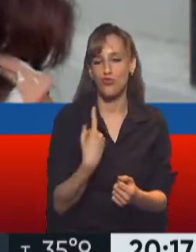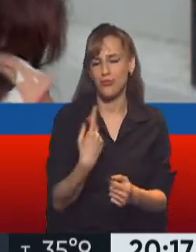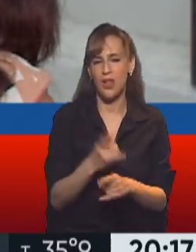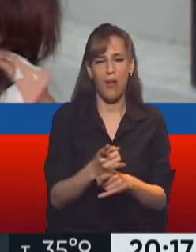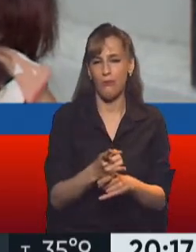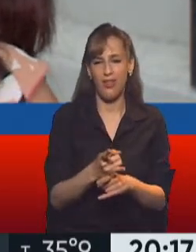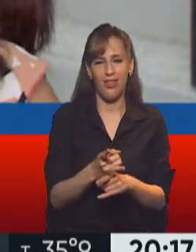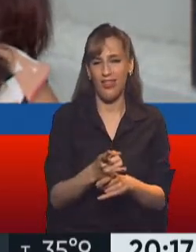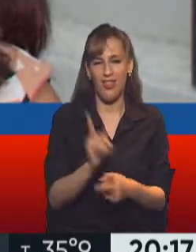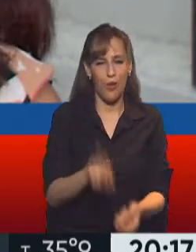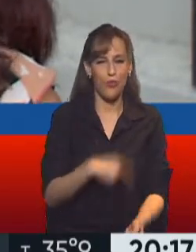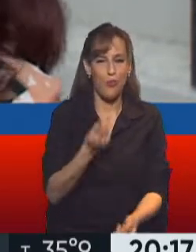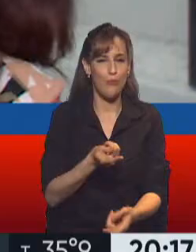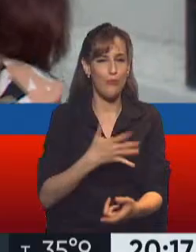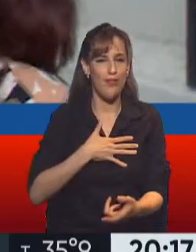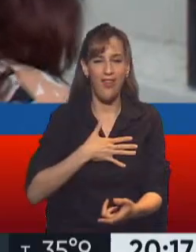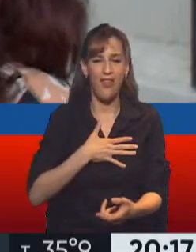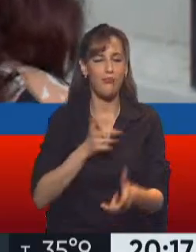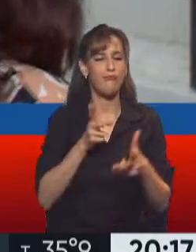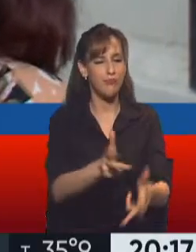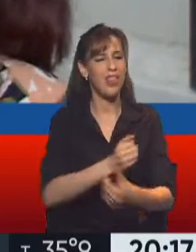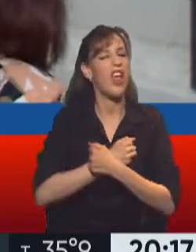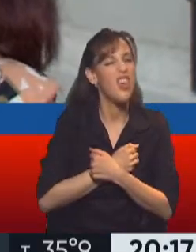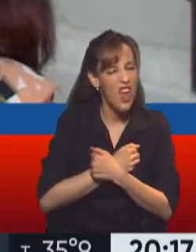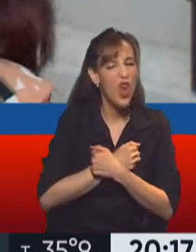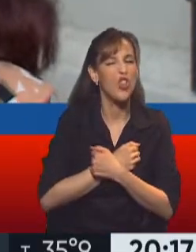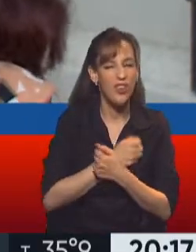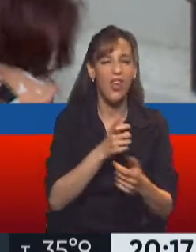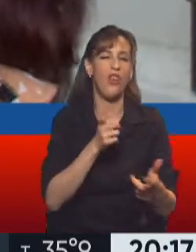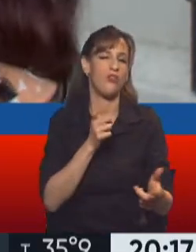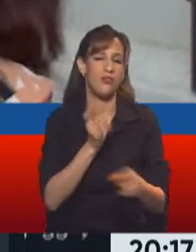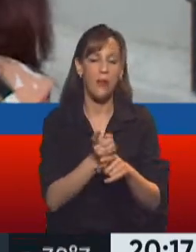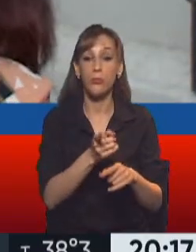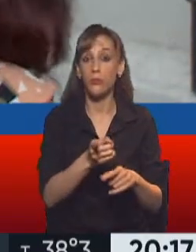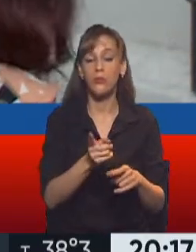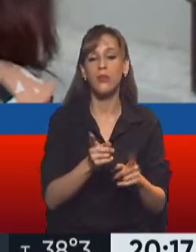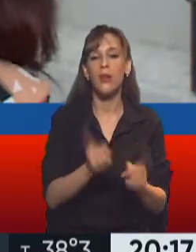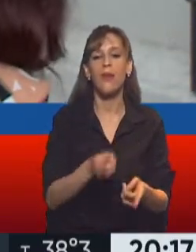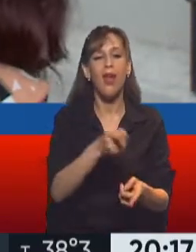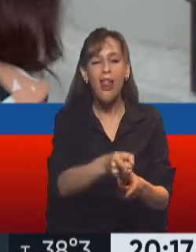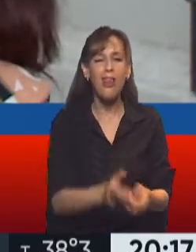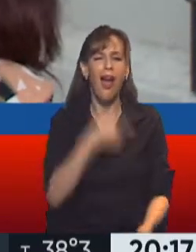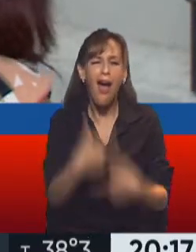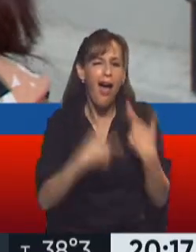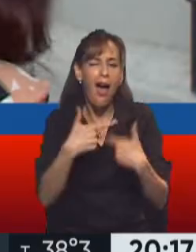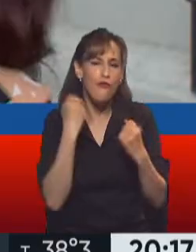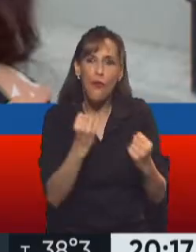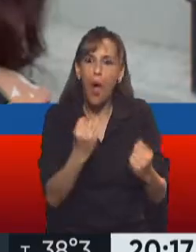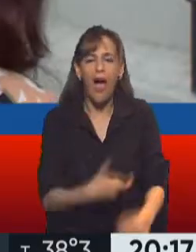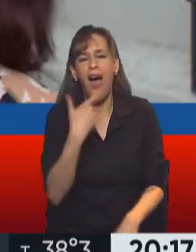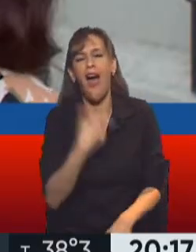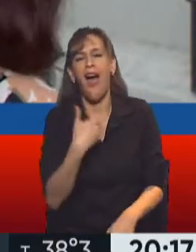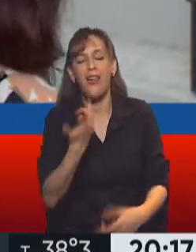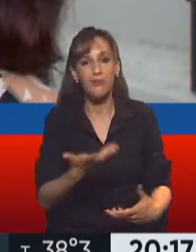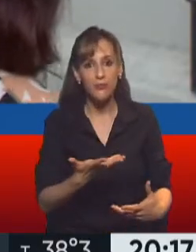nuestro cariño. 20 años que no escucho su carcajada, una carcajada, era un estruendo y la casa está